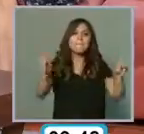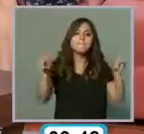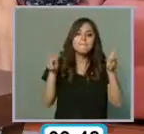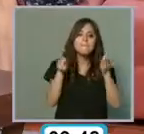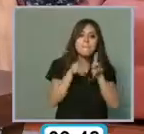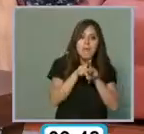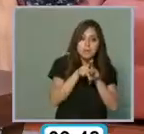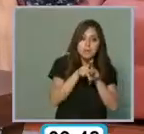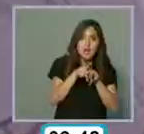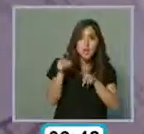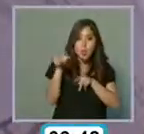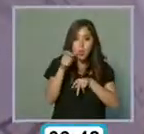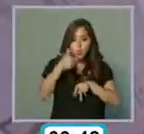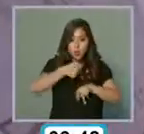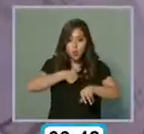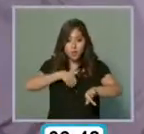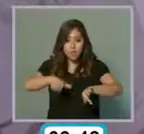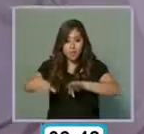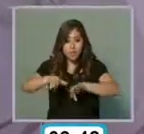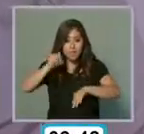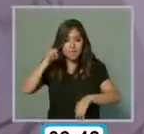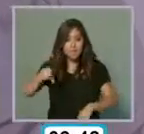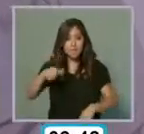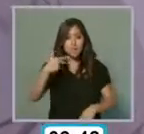cuando yo comencé a trabajar con Hitler